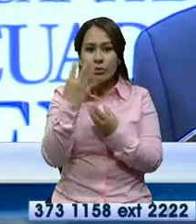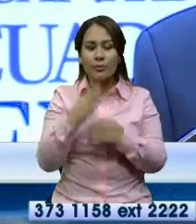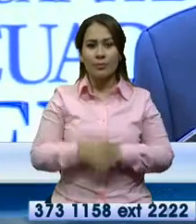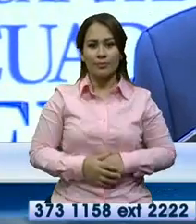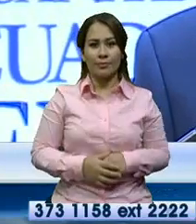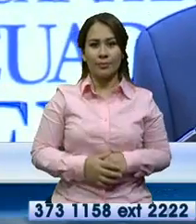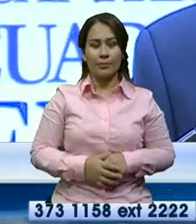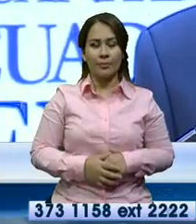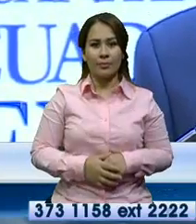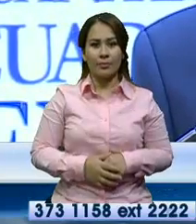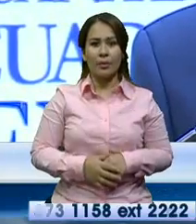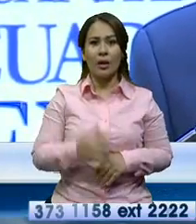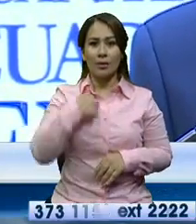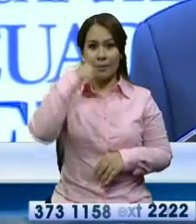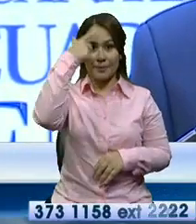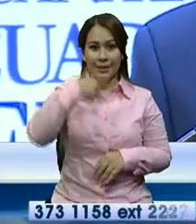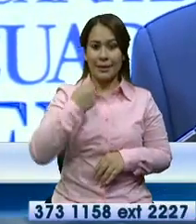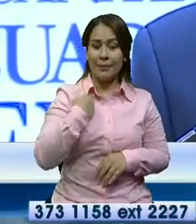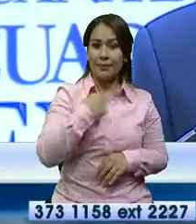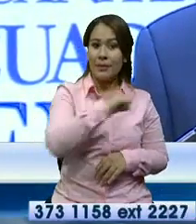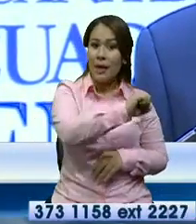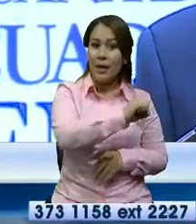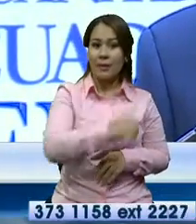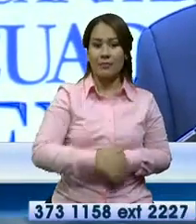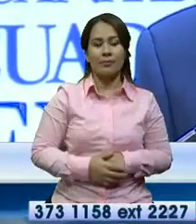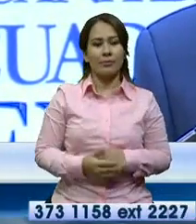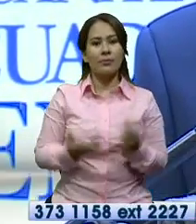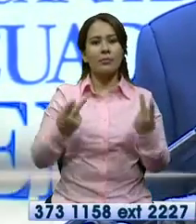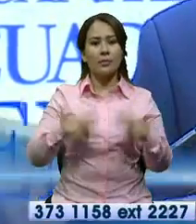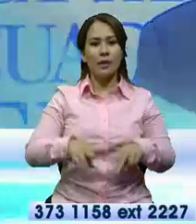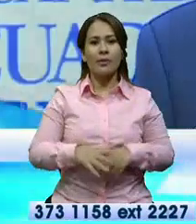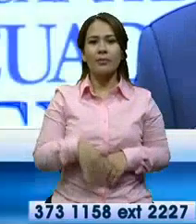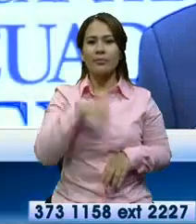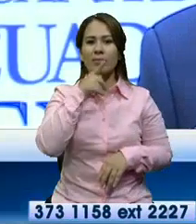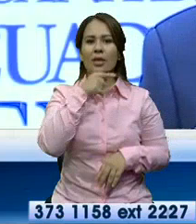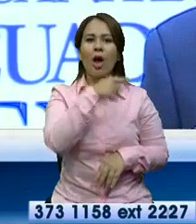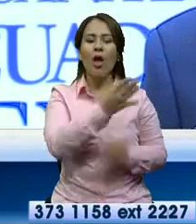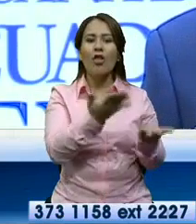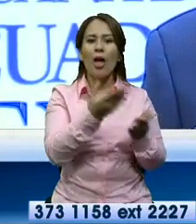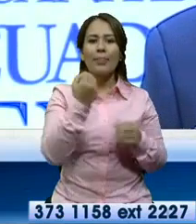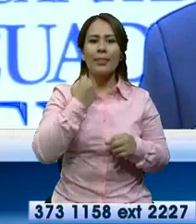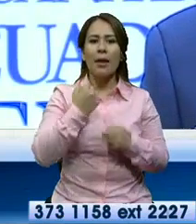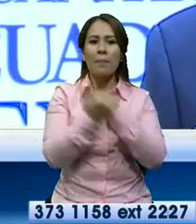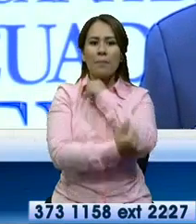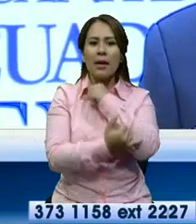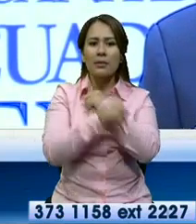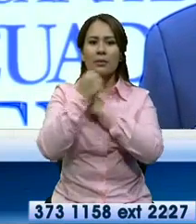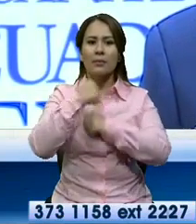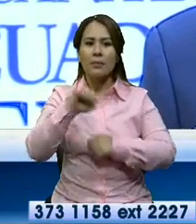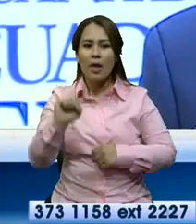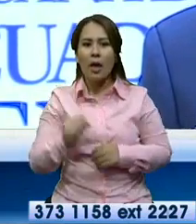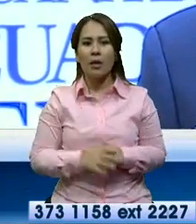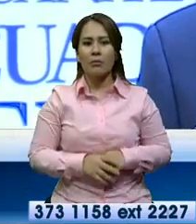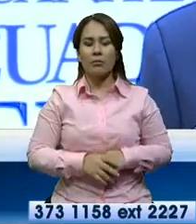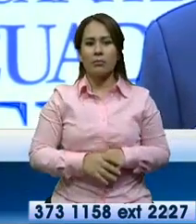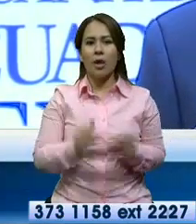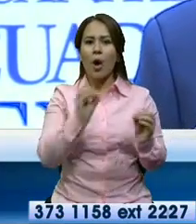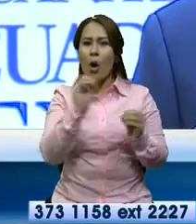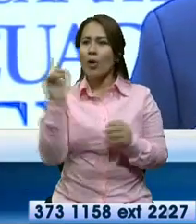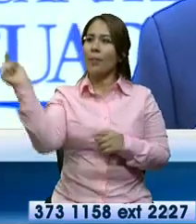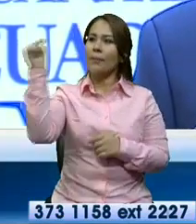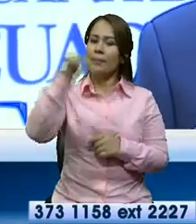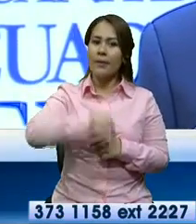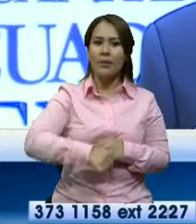tener información del viajero, tener información de cuál fue su país que visitó o de cuál es su país de donde